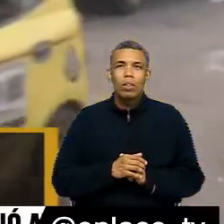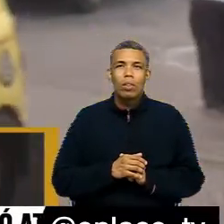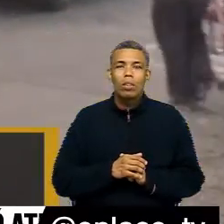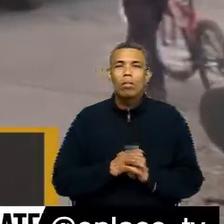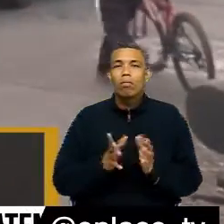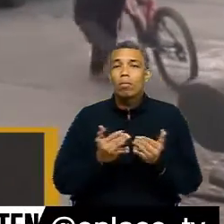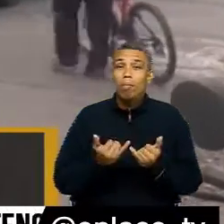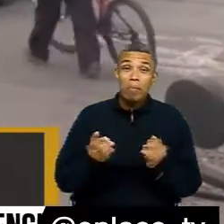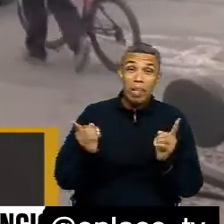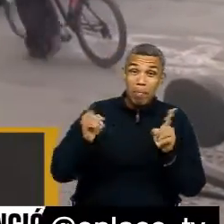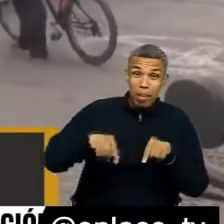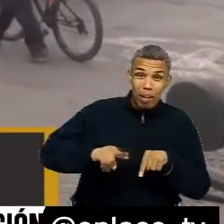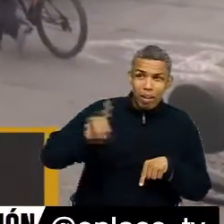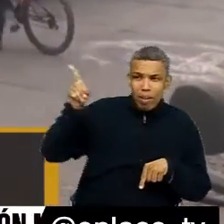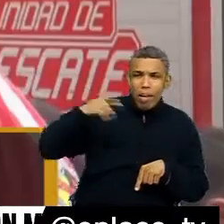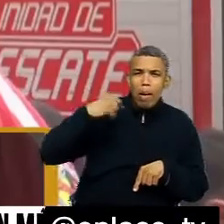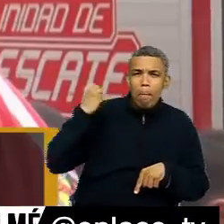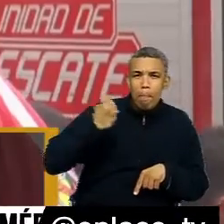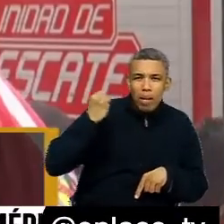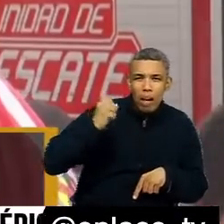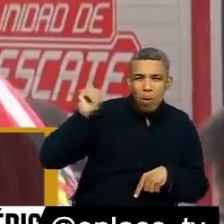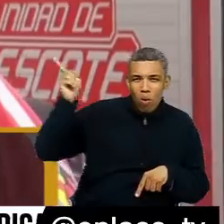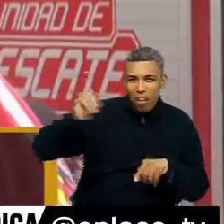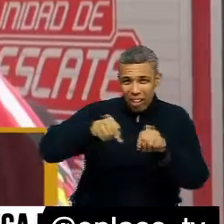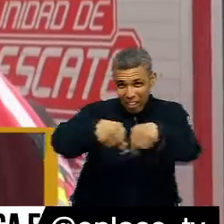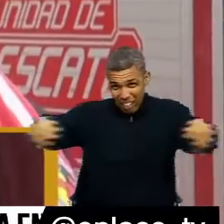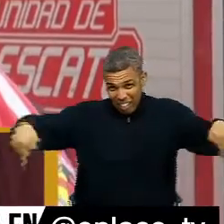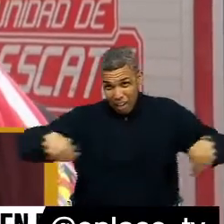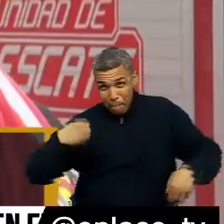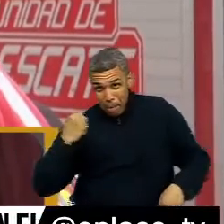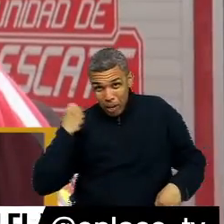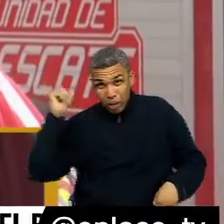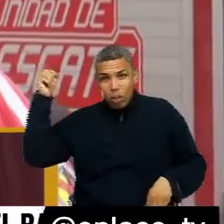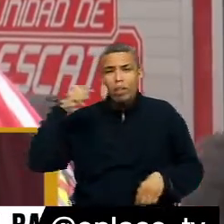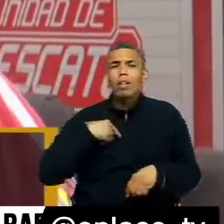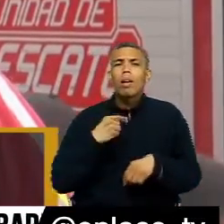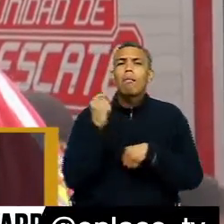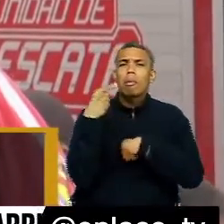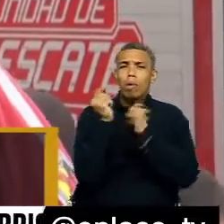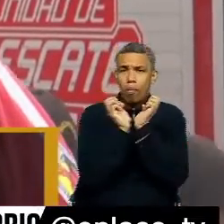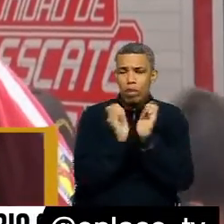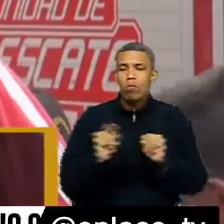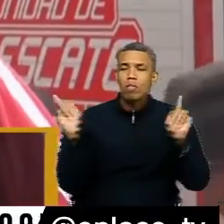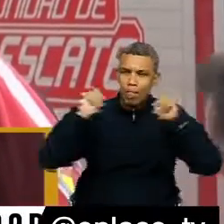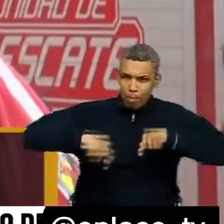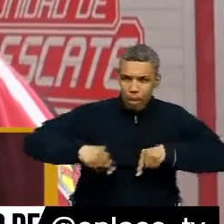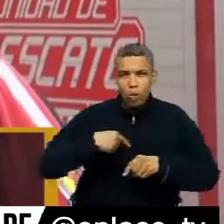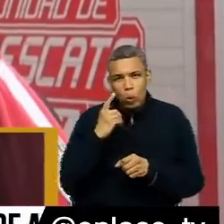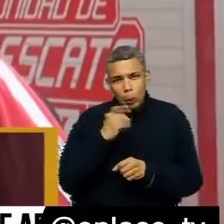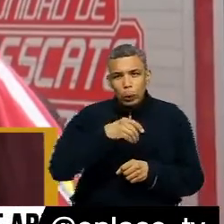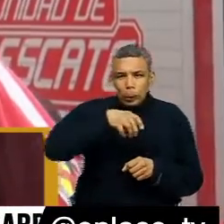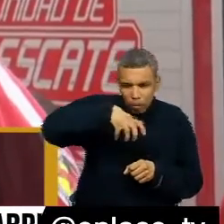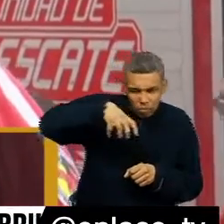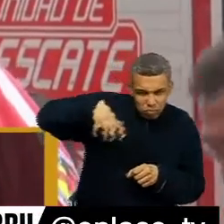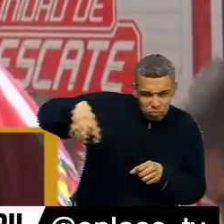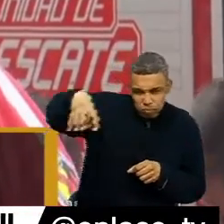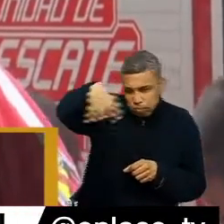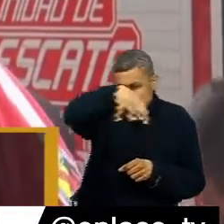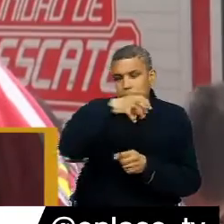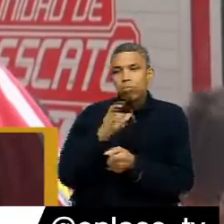Satélite en los barrios nororientales. Queremos articular nuestra campaña con toda la comunidad de Barranca Bermeja y es invitar por favor a que